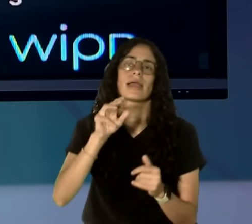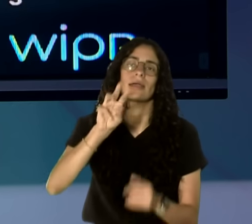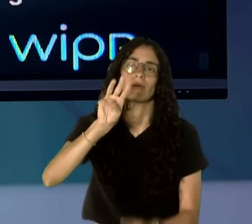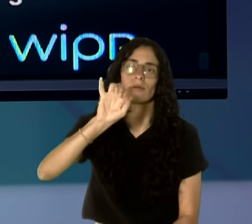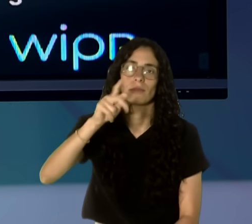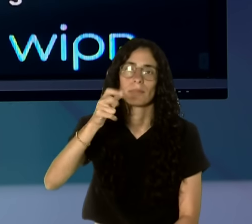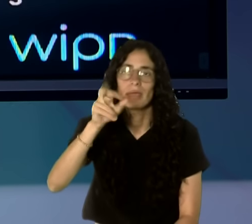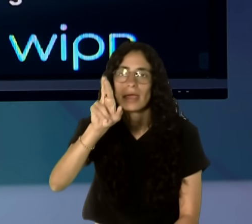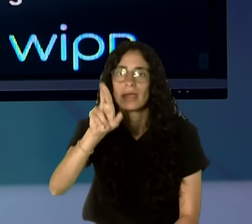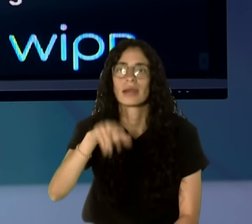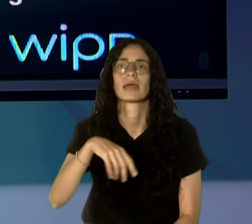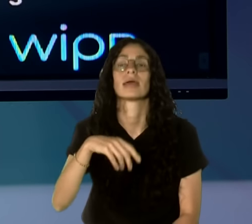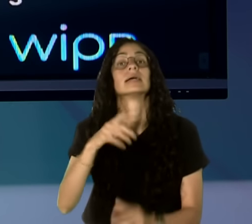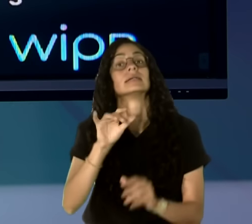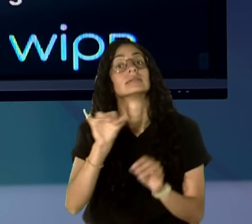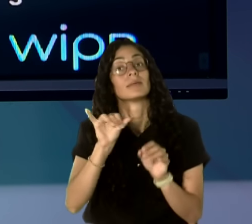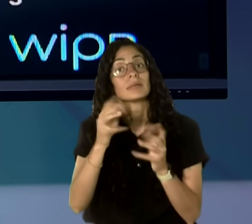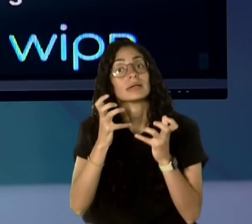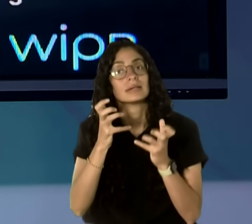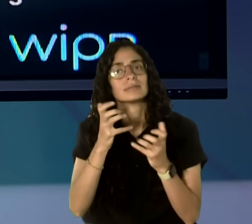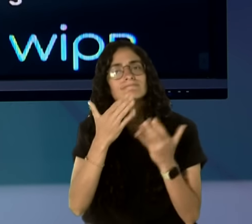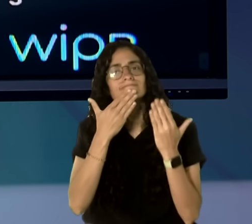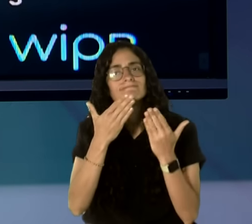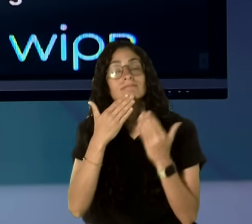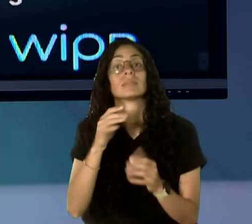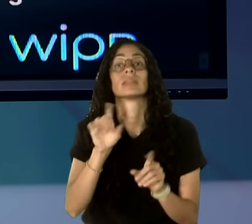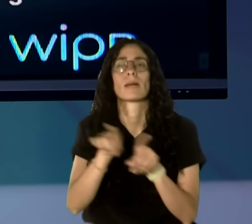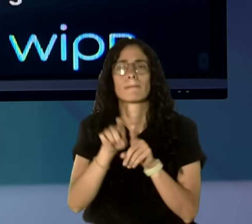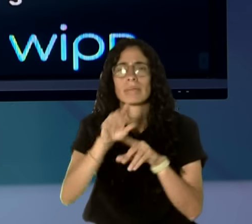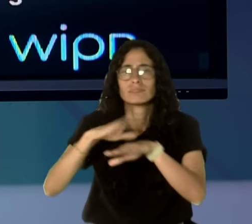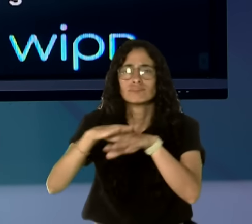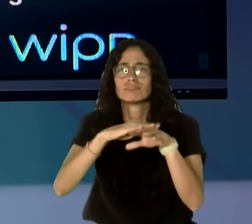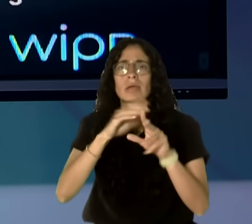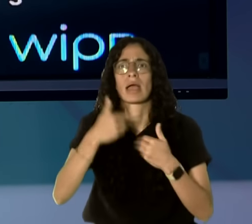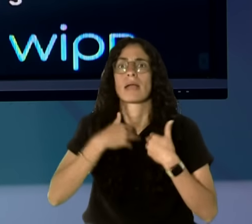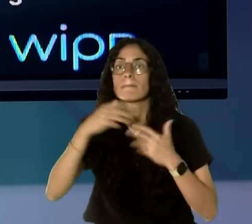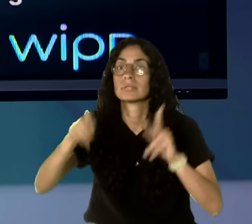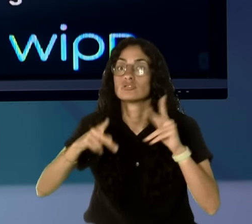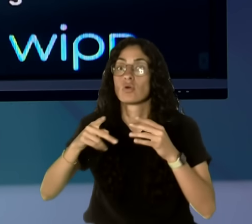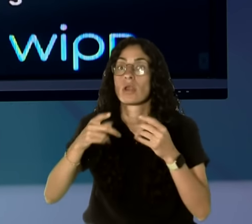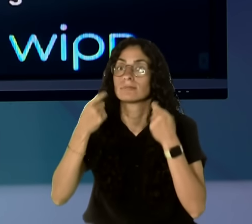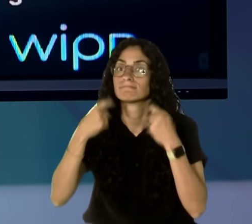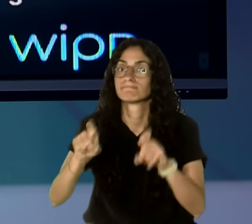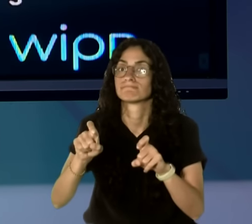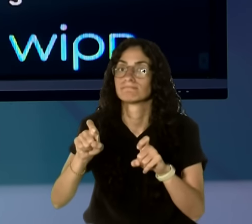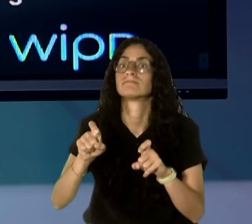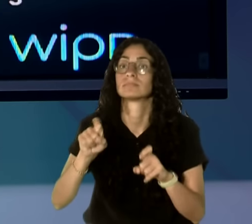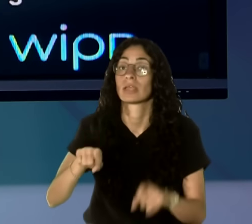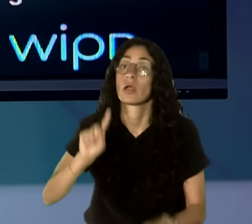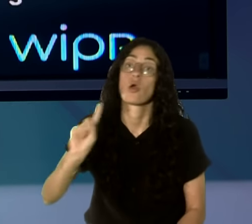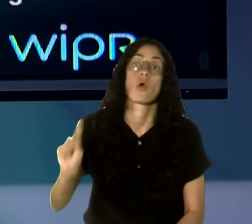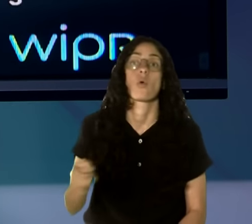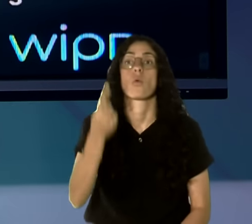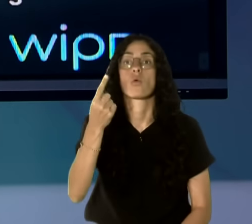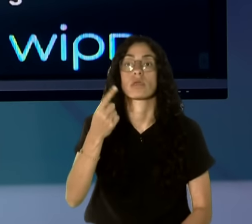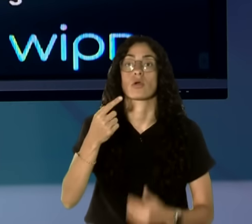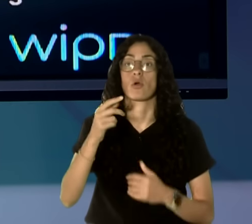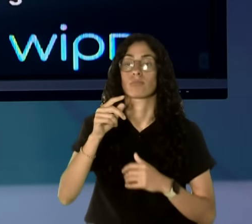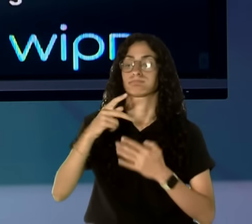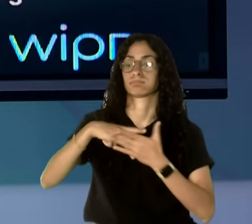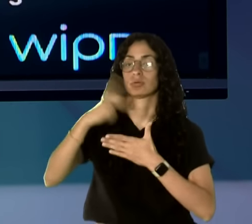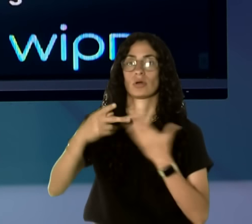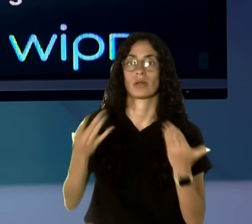ehh queremos arrestar a estas personas altamente peligrosas y este programa que es el primero y el único en Puerto Rico donde se unen